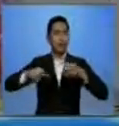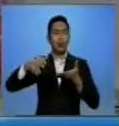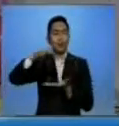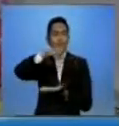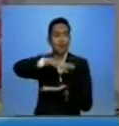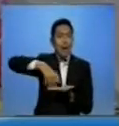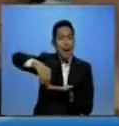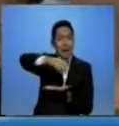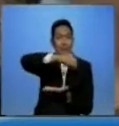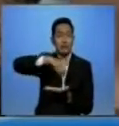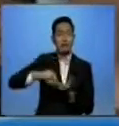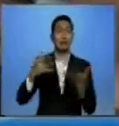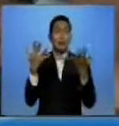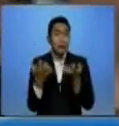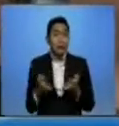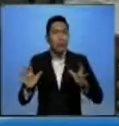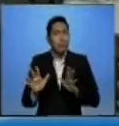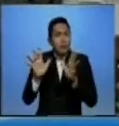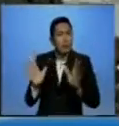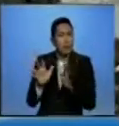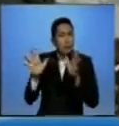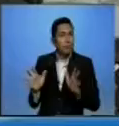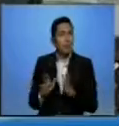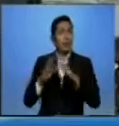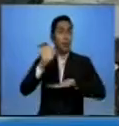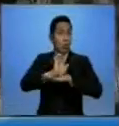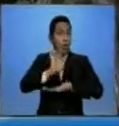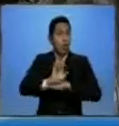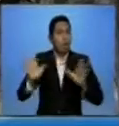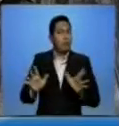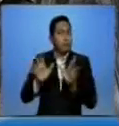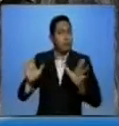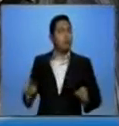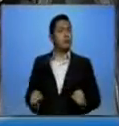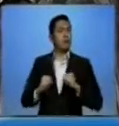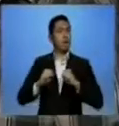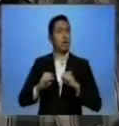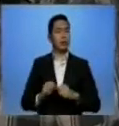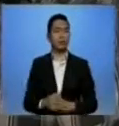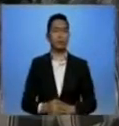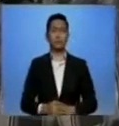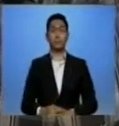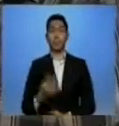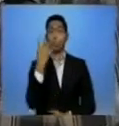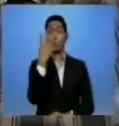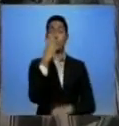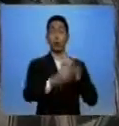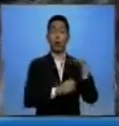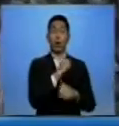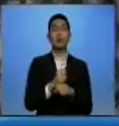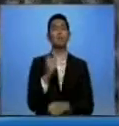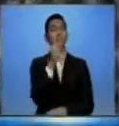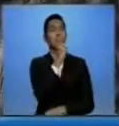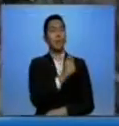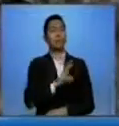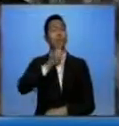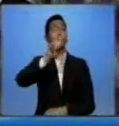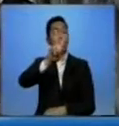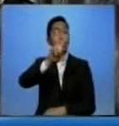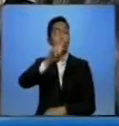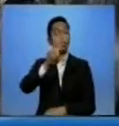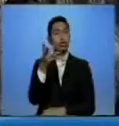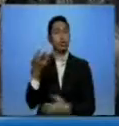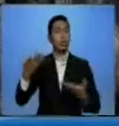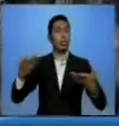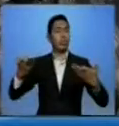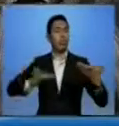es poder reforzar el mercado de la pastelería en el país. En 4 años debemos ya tener 2 pastelerías por lo menos. Me